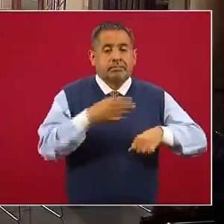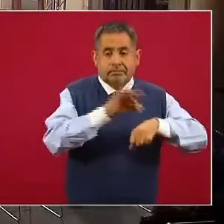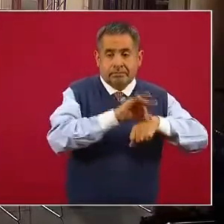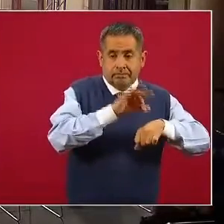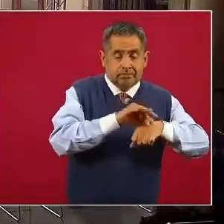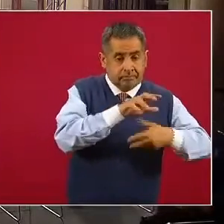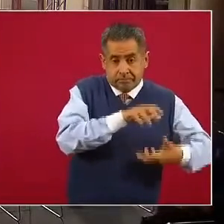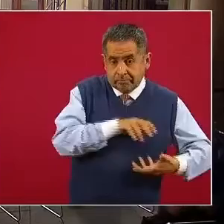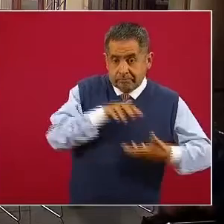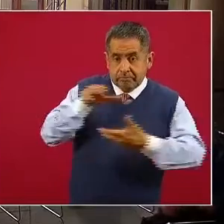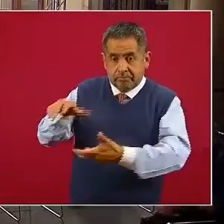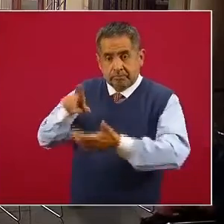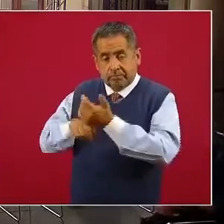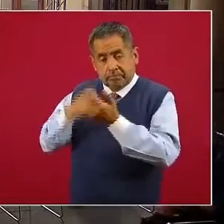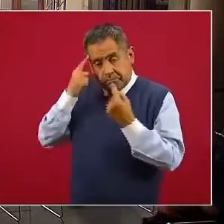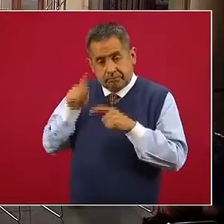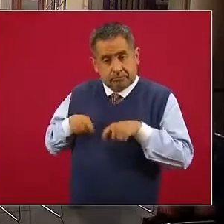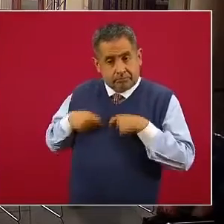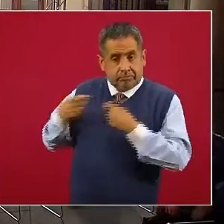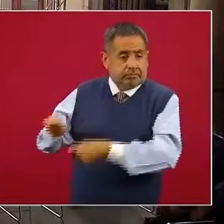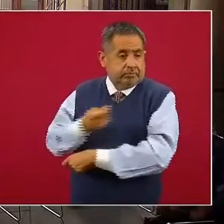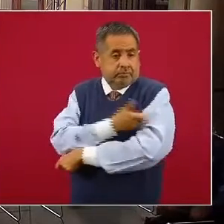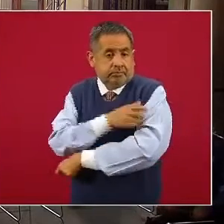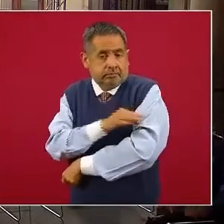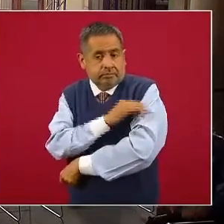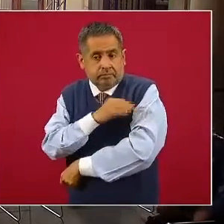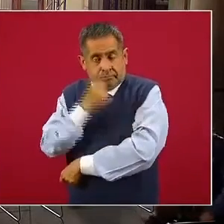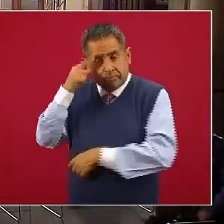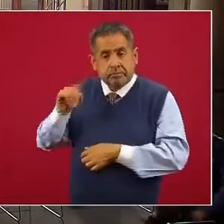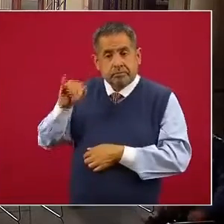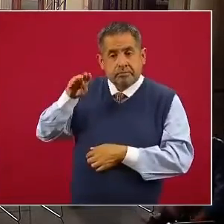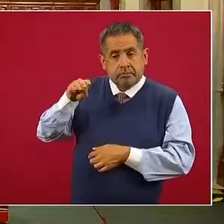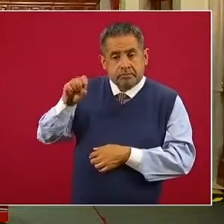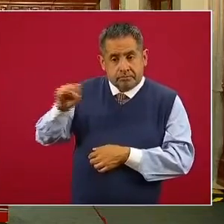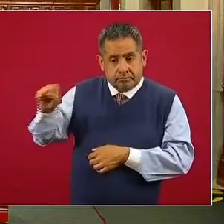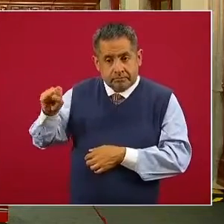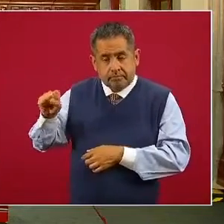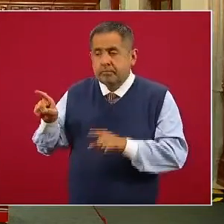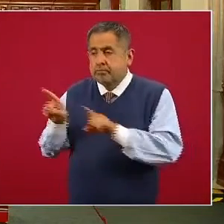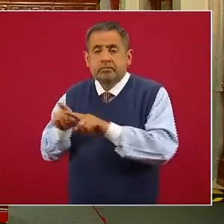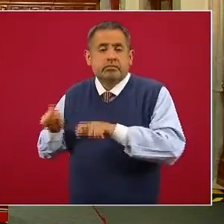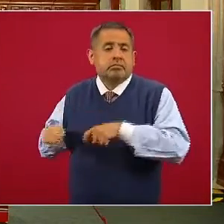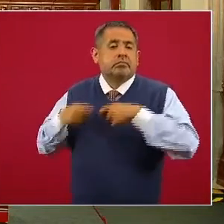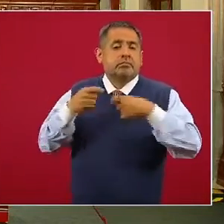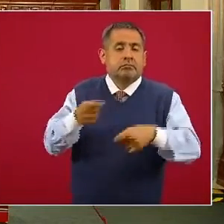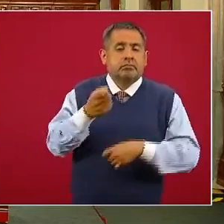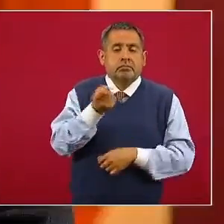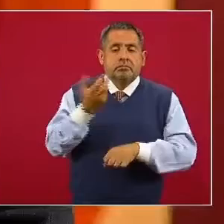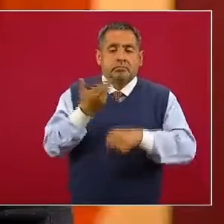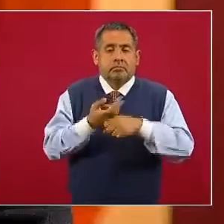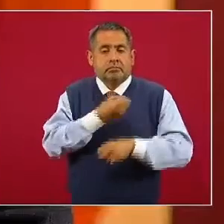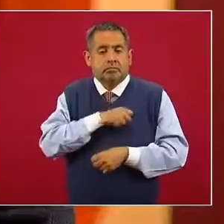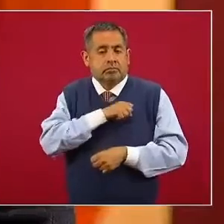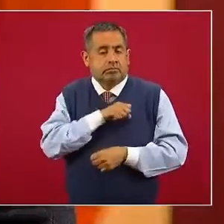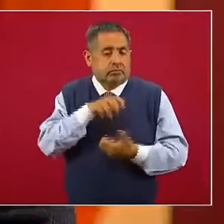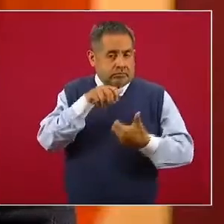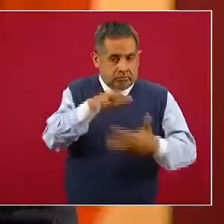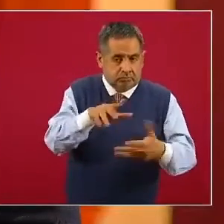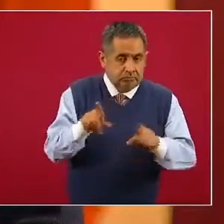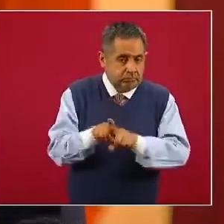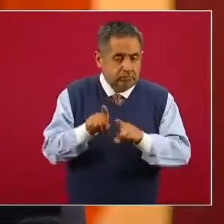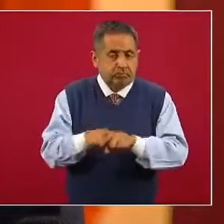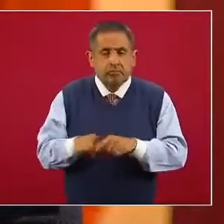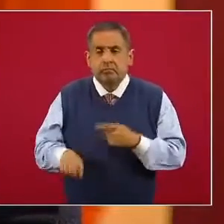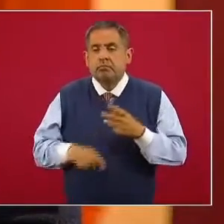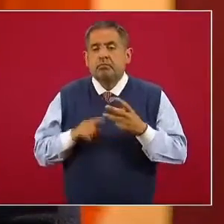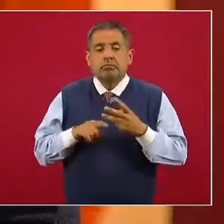que provee de vacunas, en el caso del IMSS, es la misma que provee a la Secretaría de Salud, y